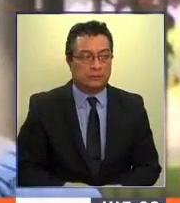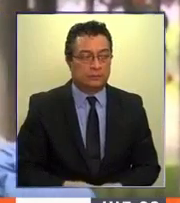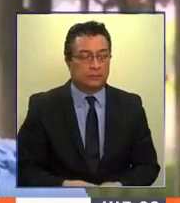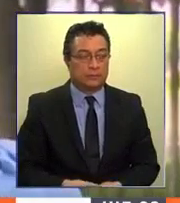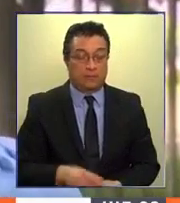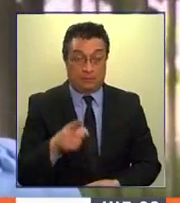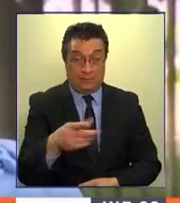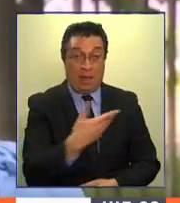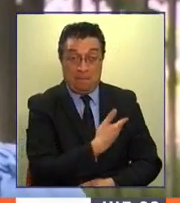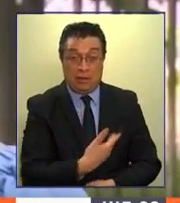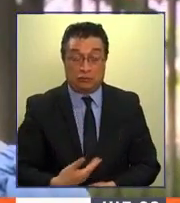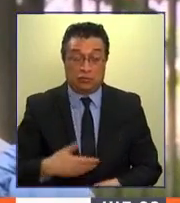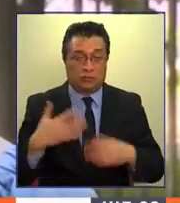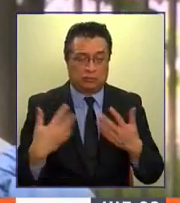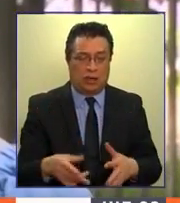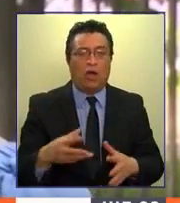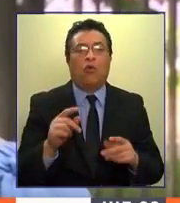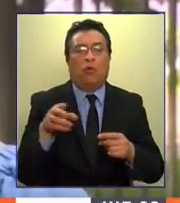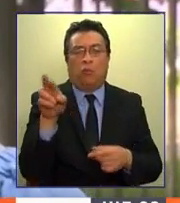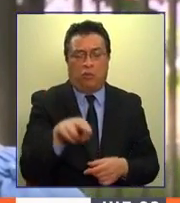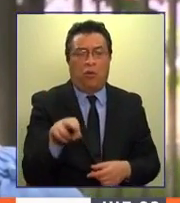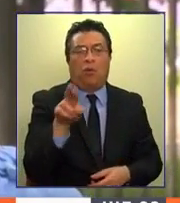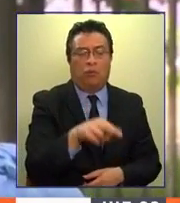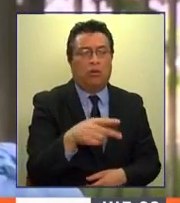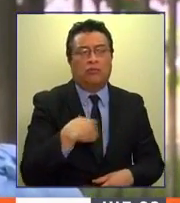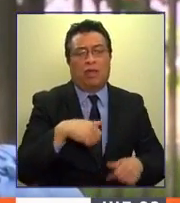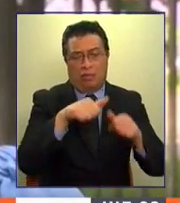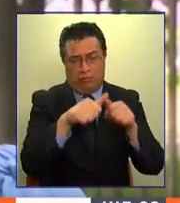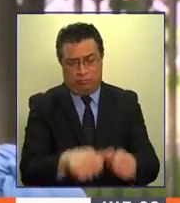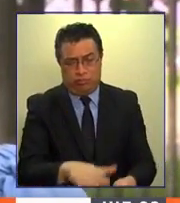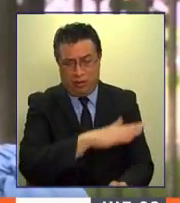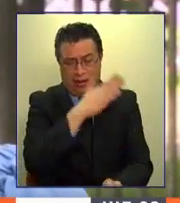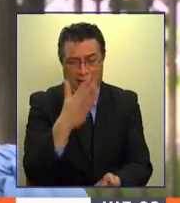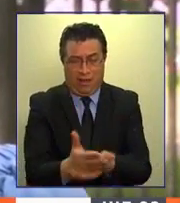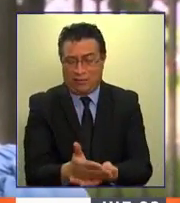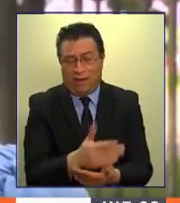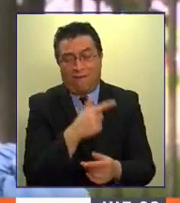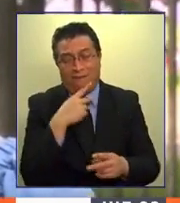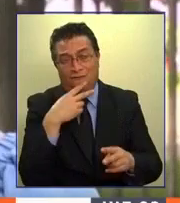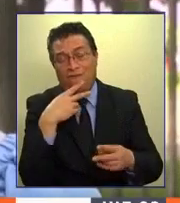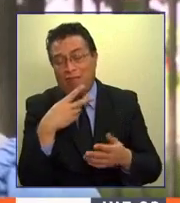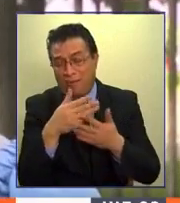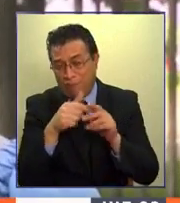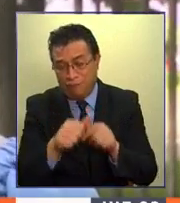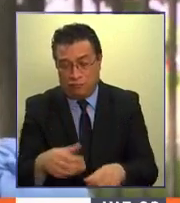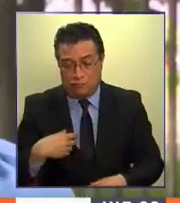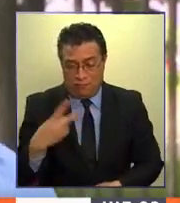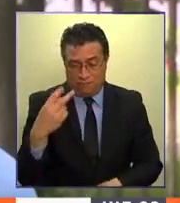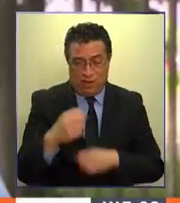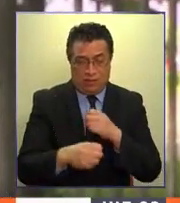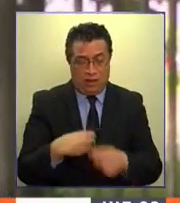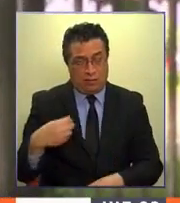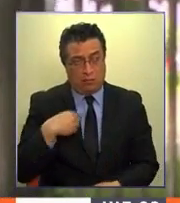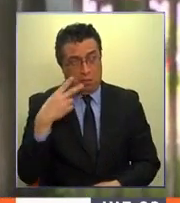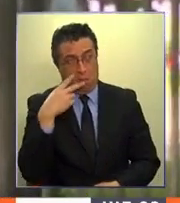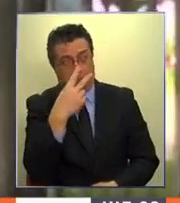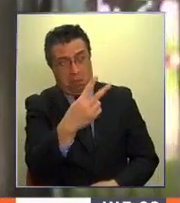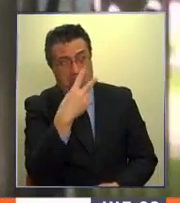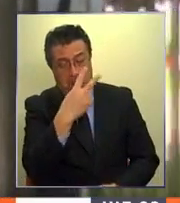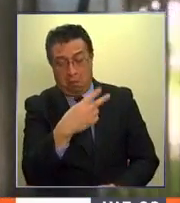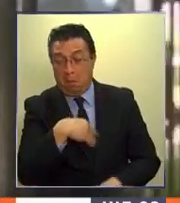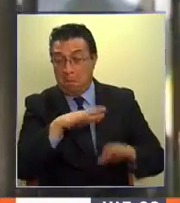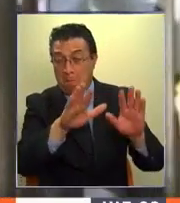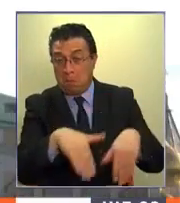Nuestro presidente ya cumplió varios mandatos y no quiero que se quede allí hasta el final de mi vida. Tengo 20 años y por 20 años ha sido